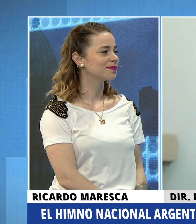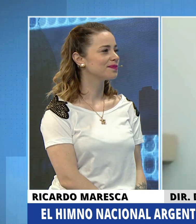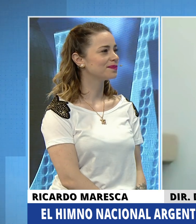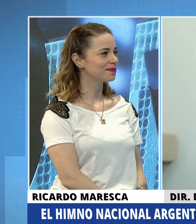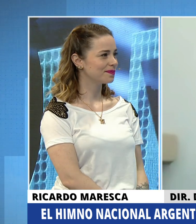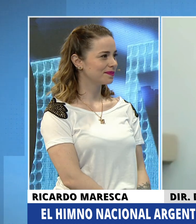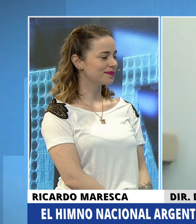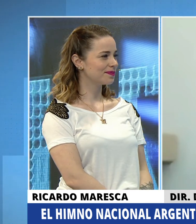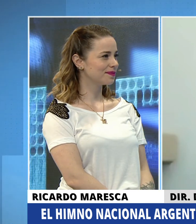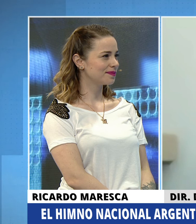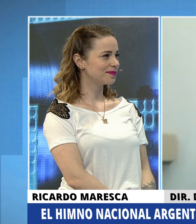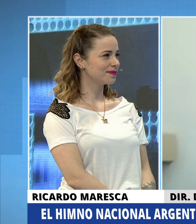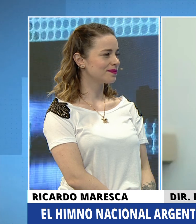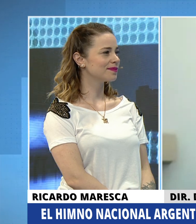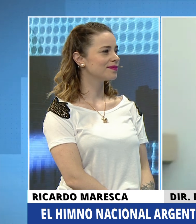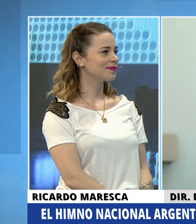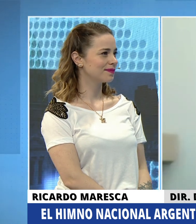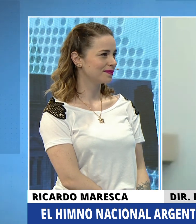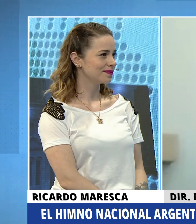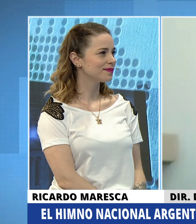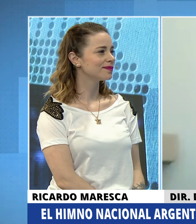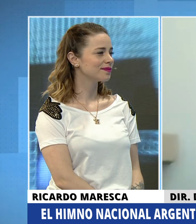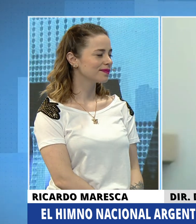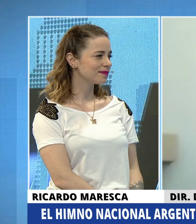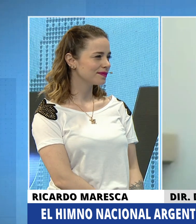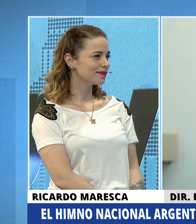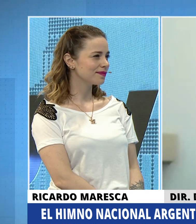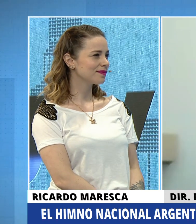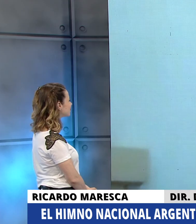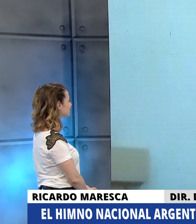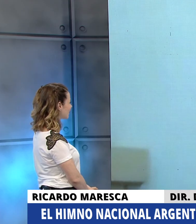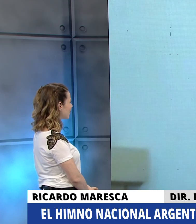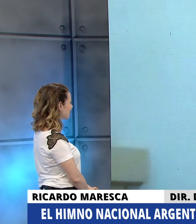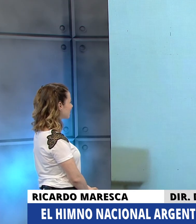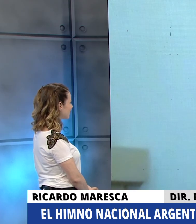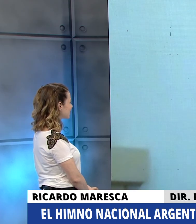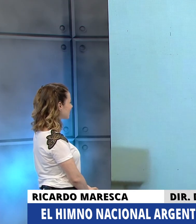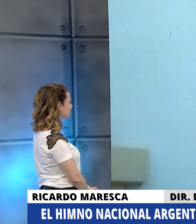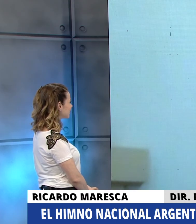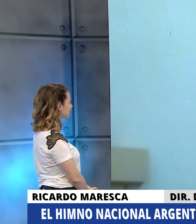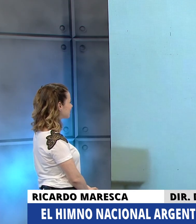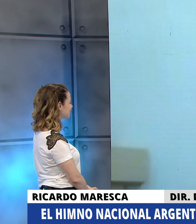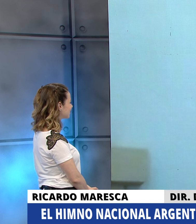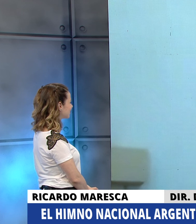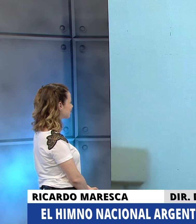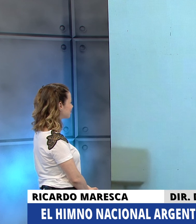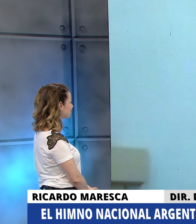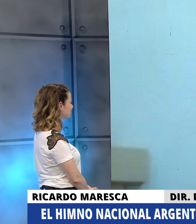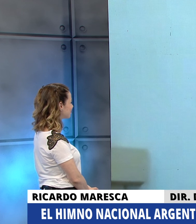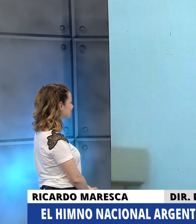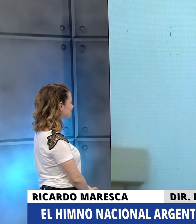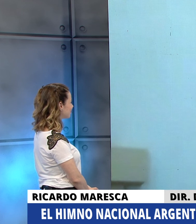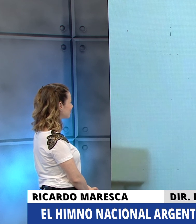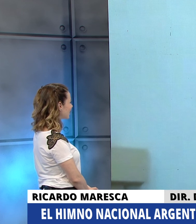como te decía, en las imágenes de este Delta que aparece, que es bellísimo, ¿no? Esta segunda y tercera sección electoral